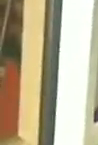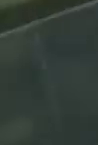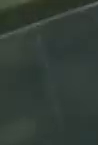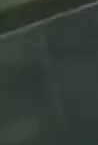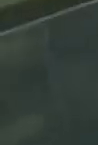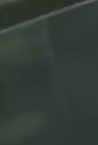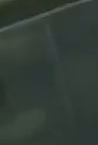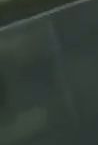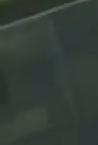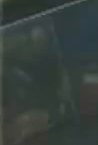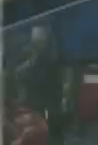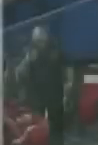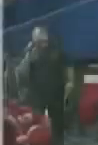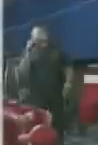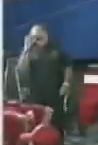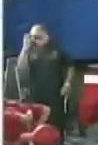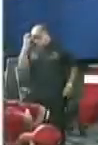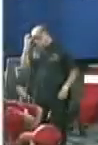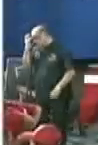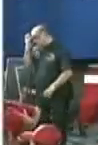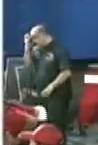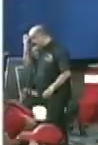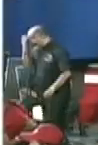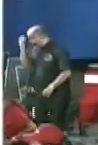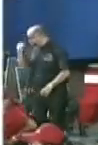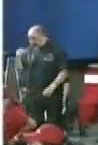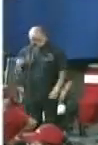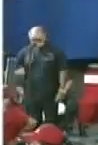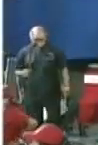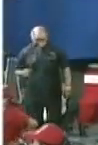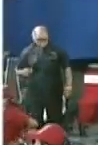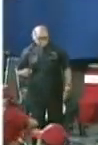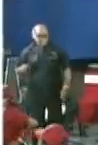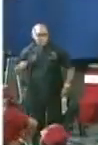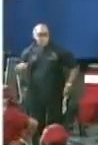Pero que escuche usted la esencia del guaguancó.